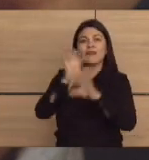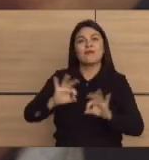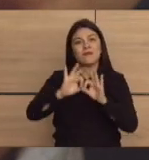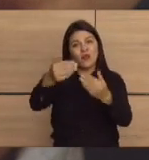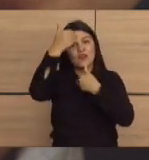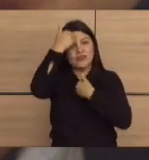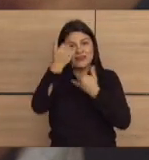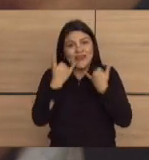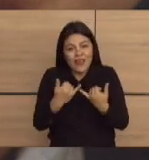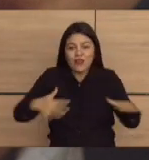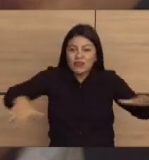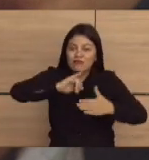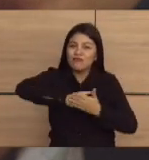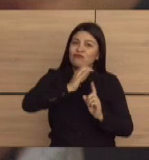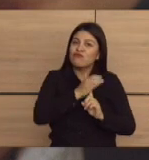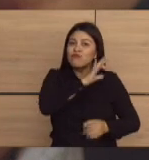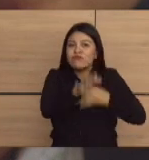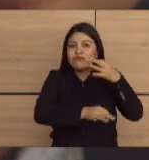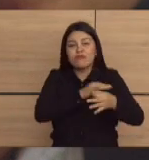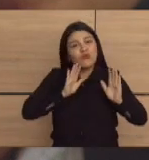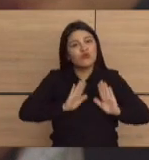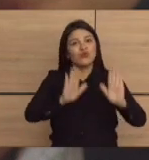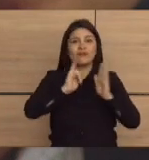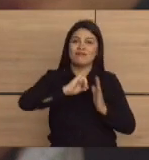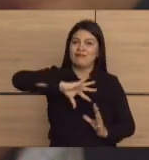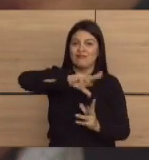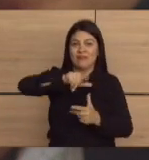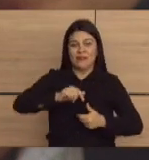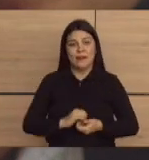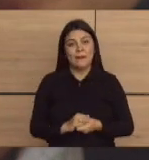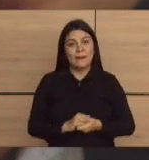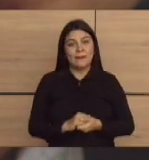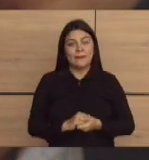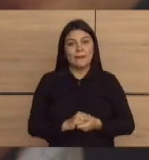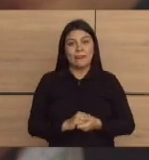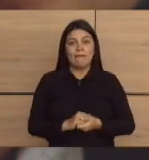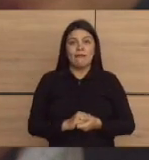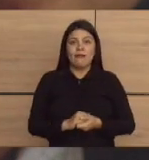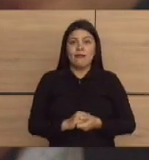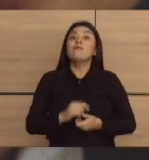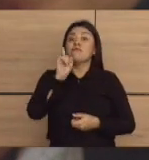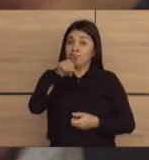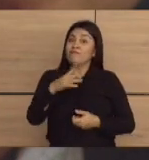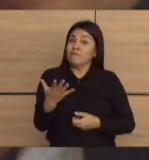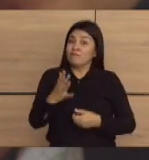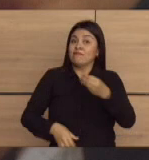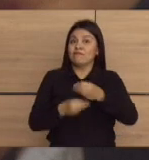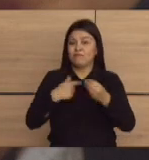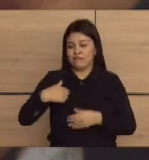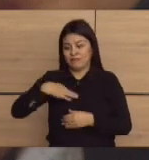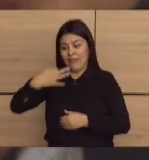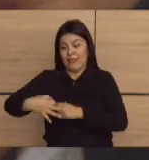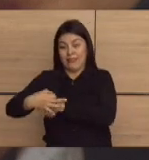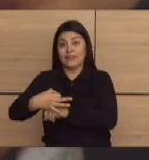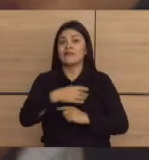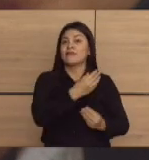la protección del patrimonio natural de la tierra. Y por supuesto también, a partir de la ética y de la